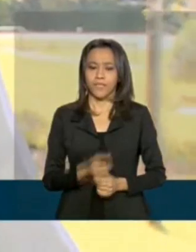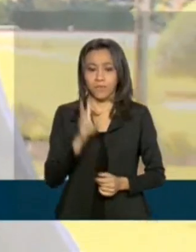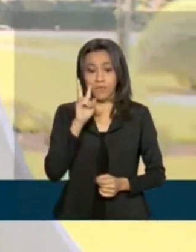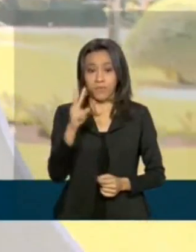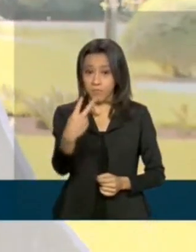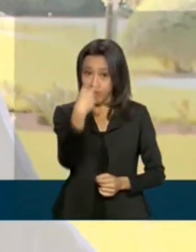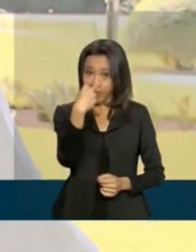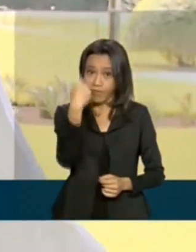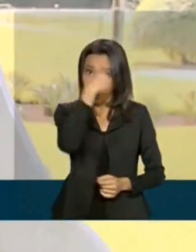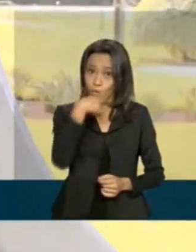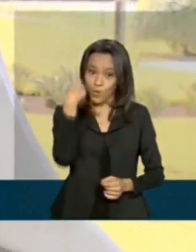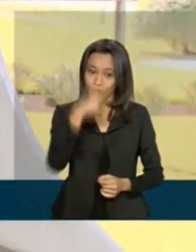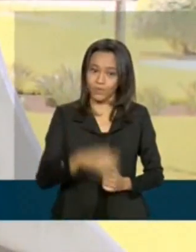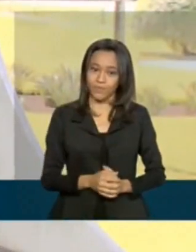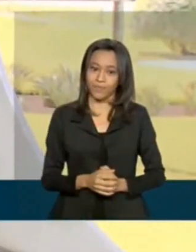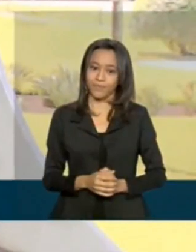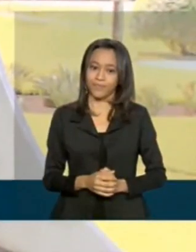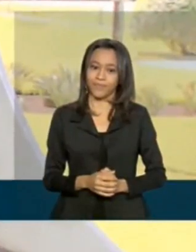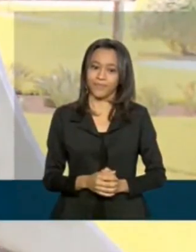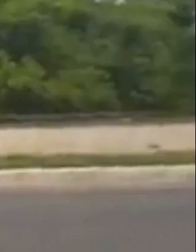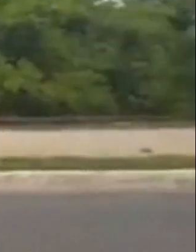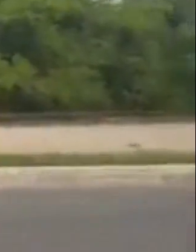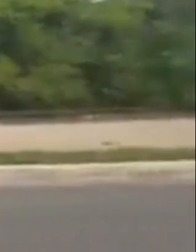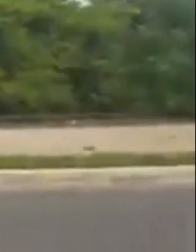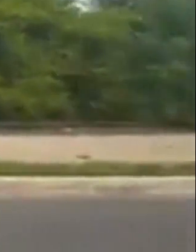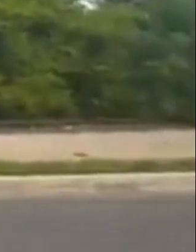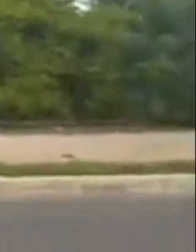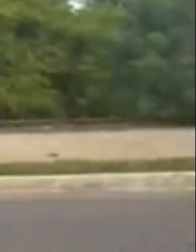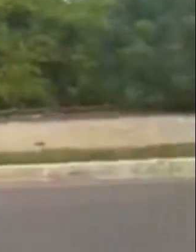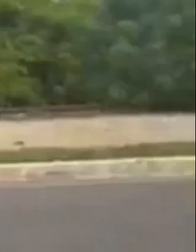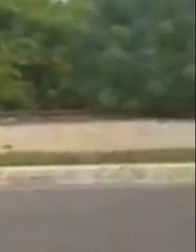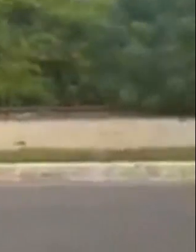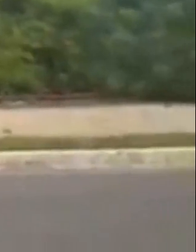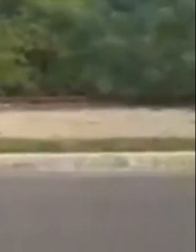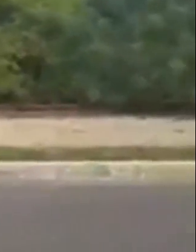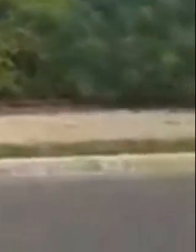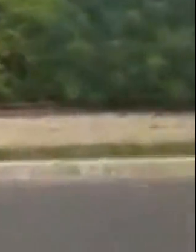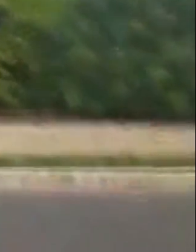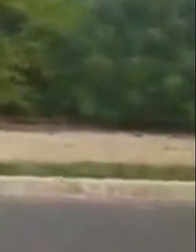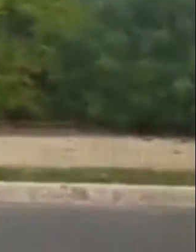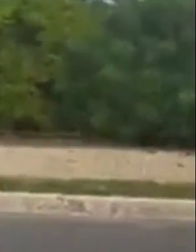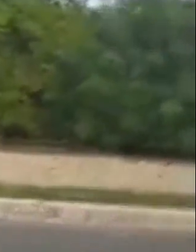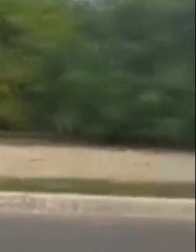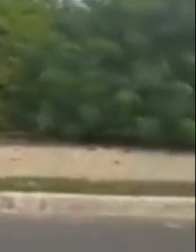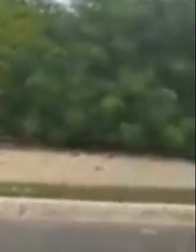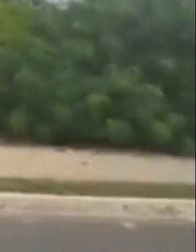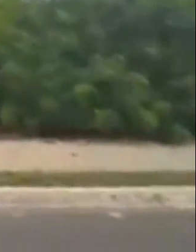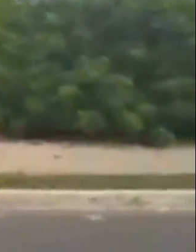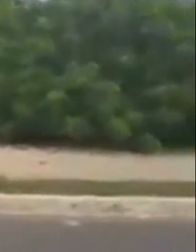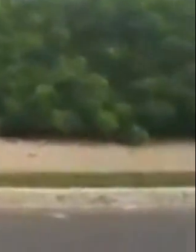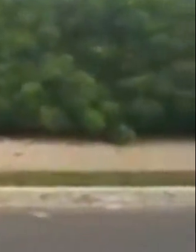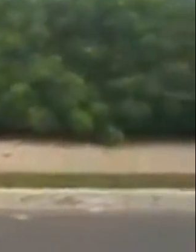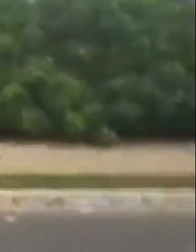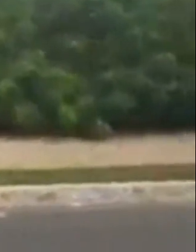el resultado del examen al que se sometió que lo incluye en una lúgubre estadística que suma en brásil unos 16 millones de casos con cerca de